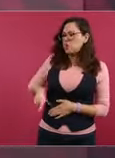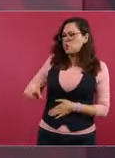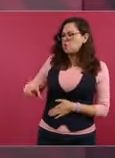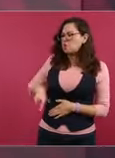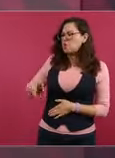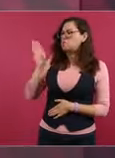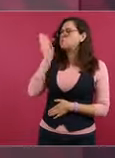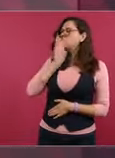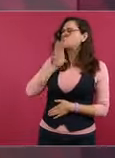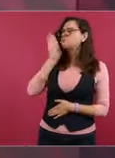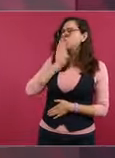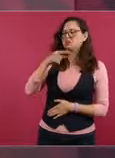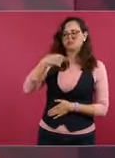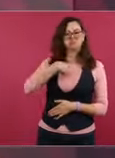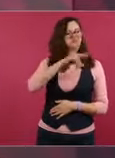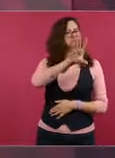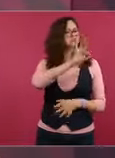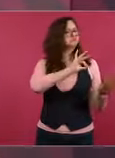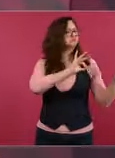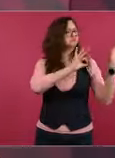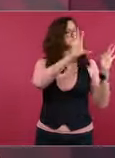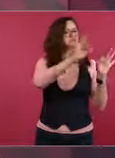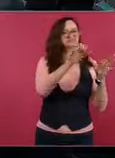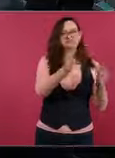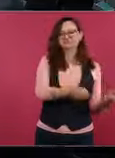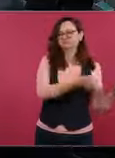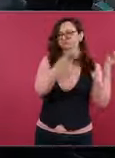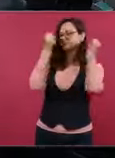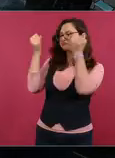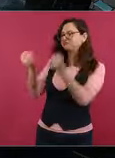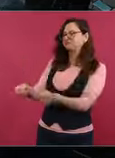los elige el pueblo de México.